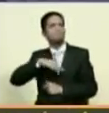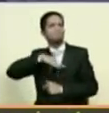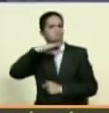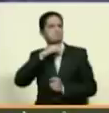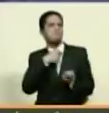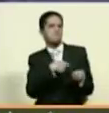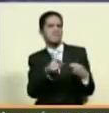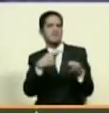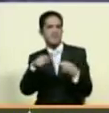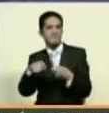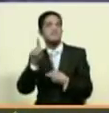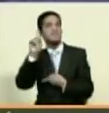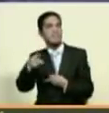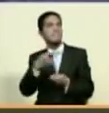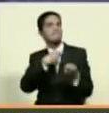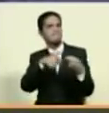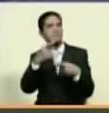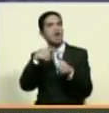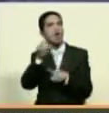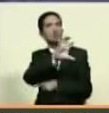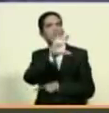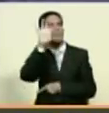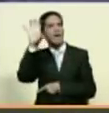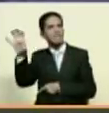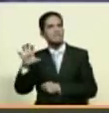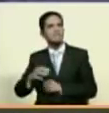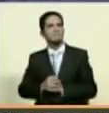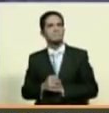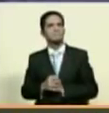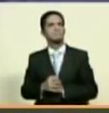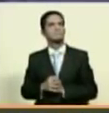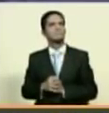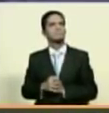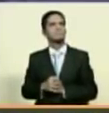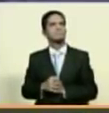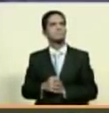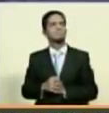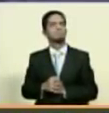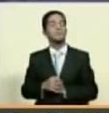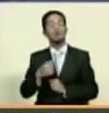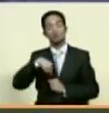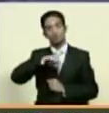de exportar estos productos a otros países.